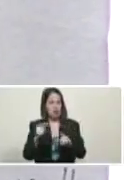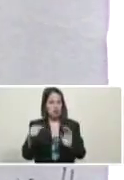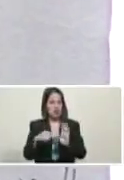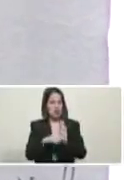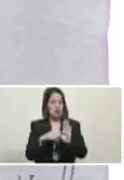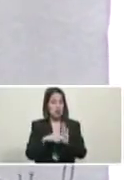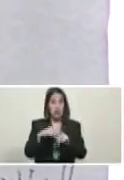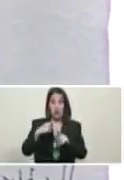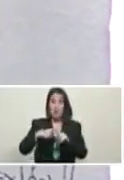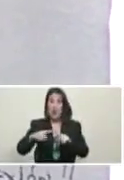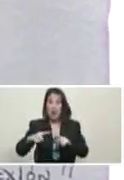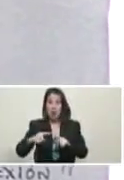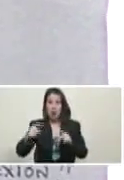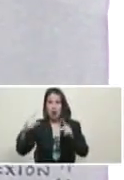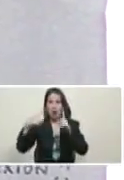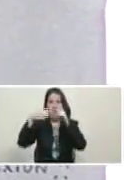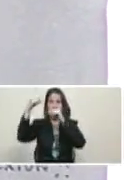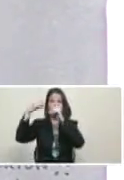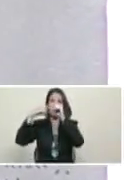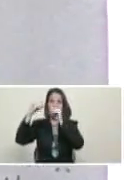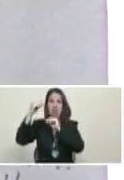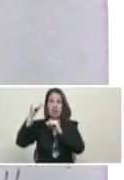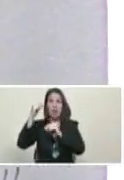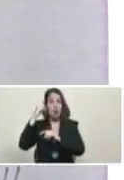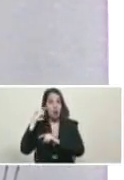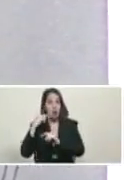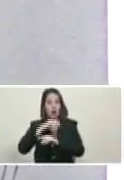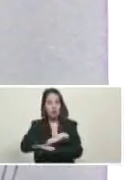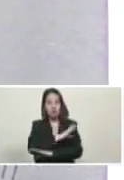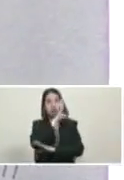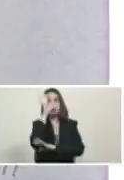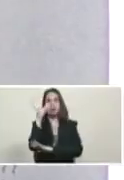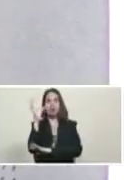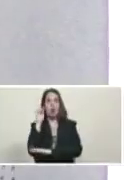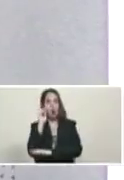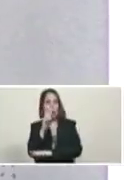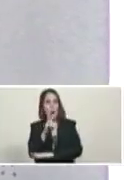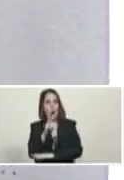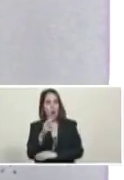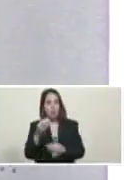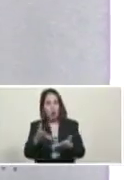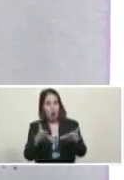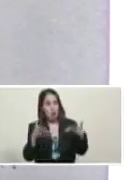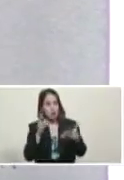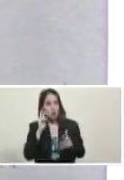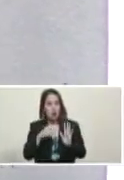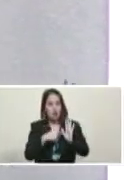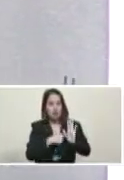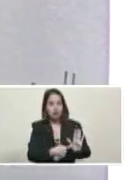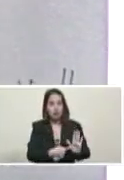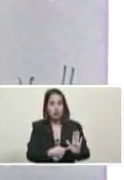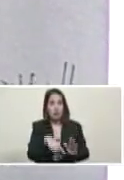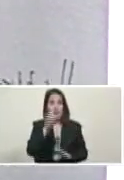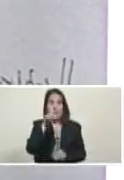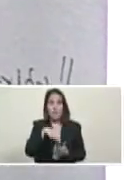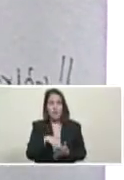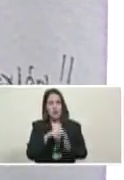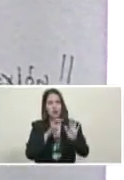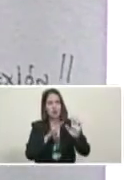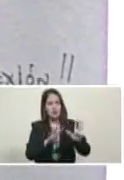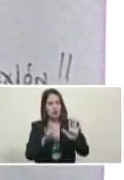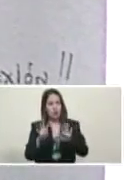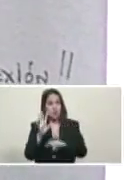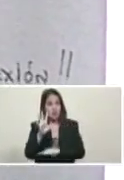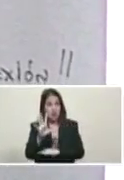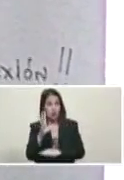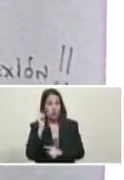estrella bolivariana de la unión se levanta, presagiando victorias. 1995 será el año de la unidad,